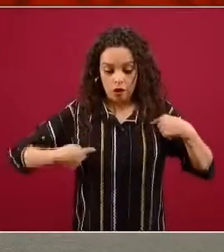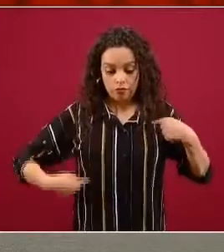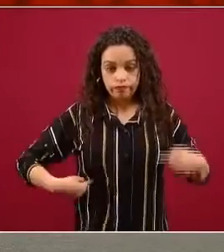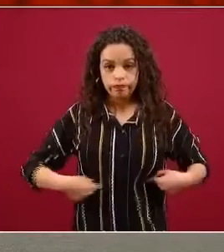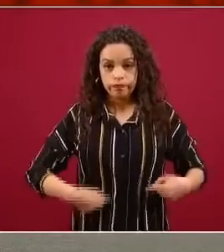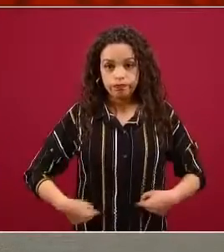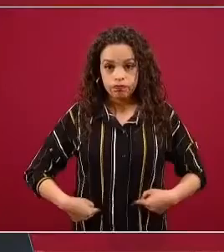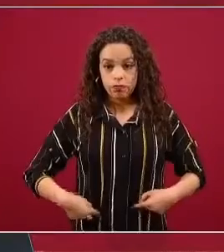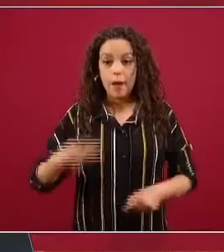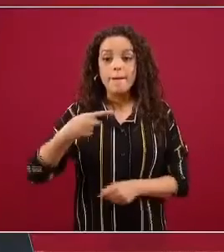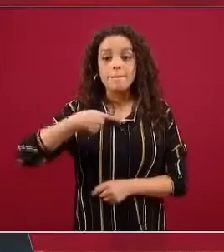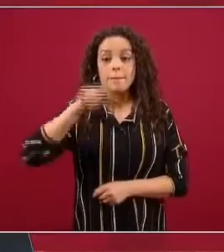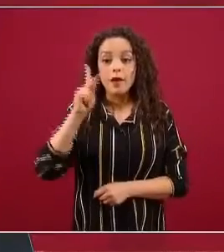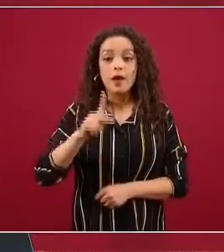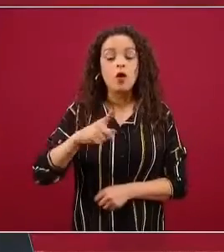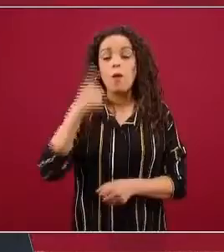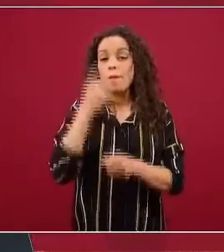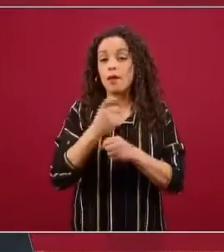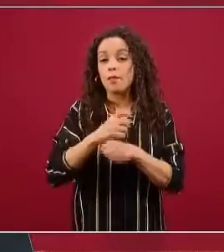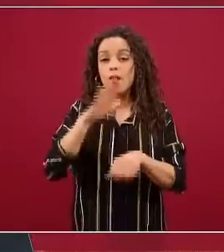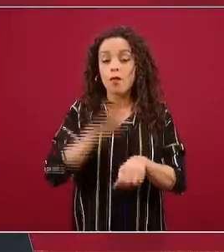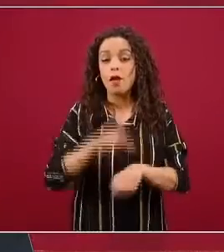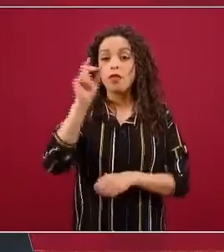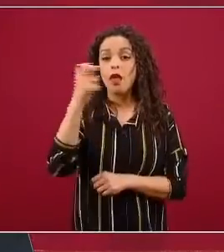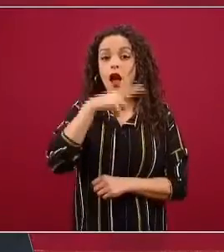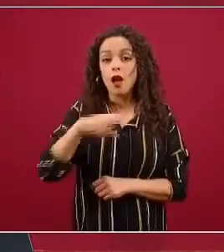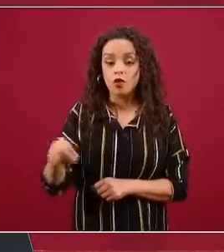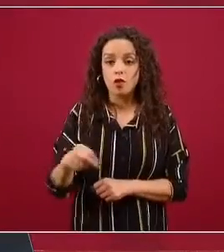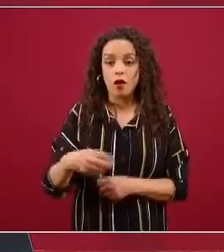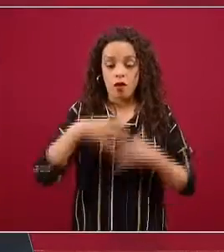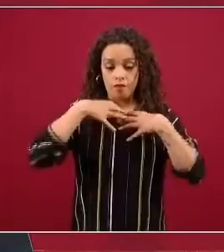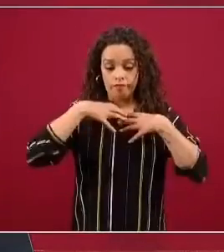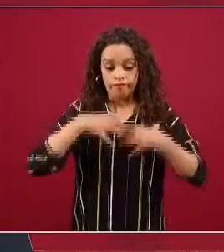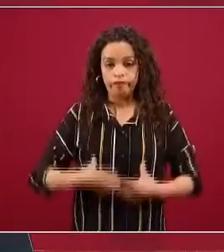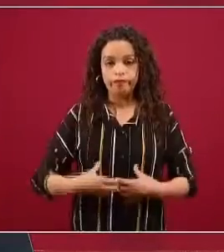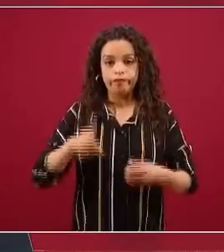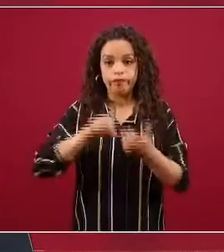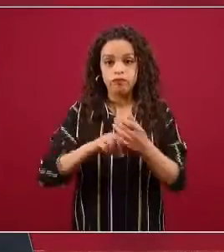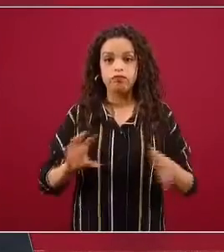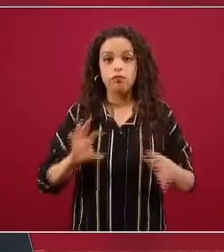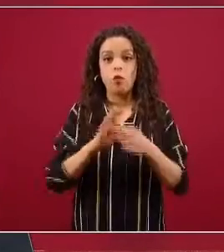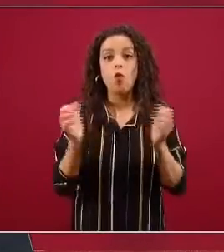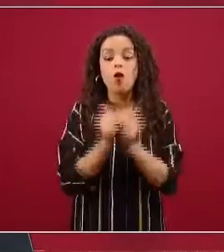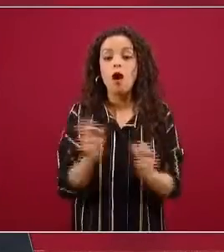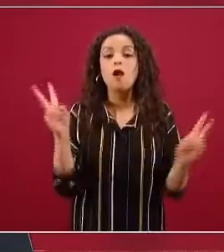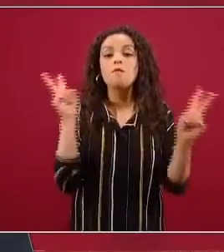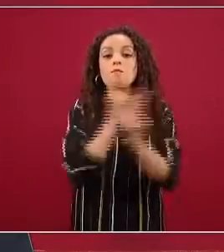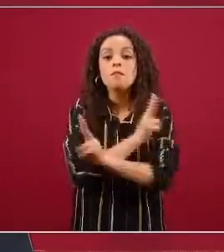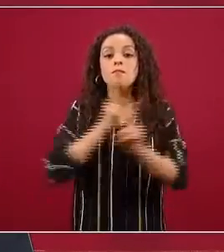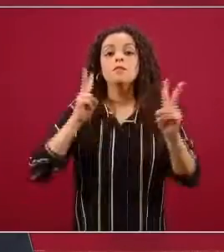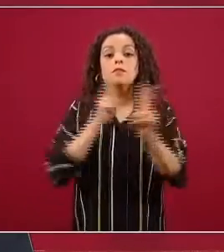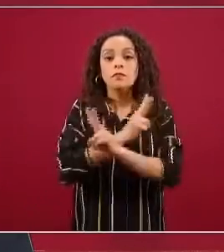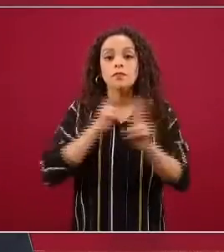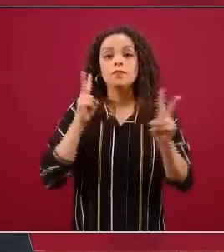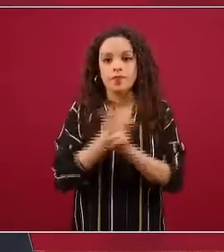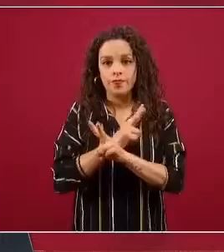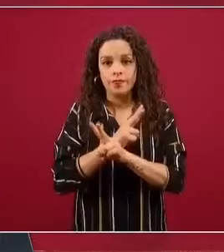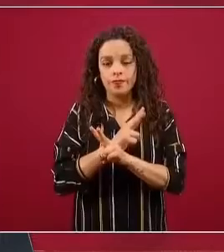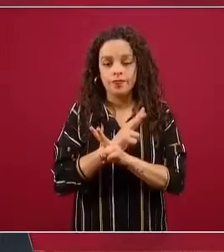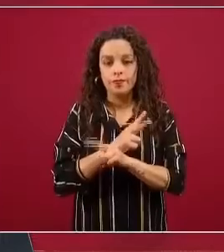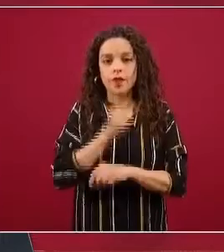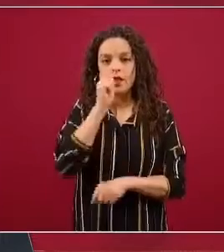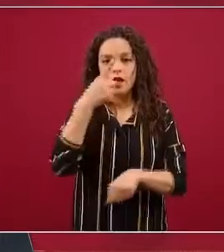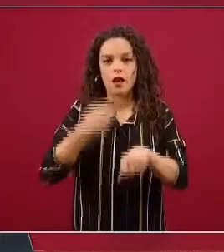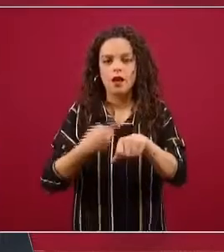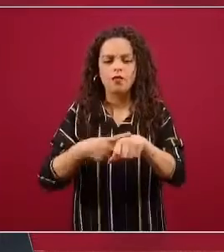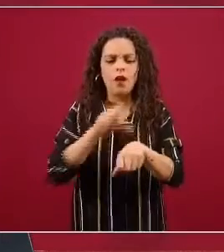primariamente daña al aparato respiratorio. Está todo un espectro de la enfermedad, desde la enfermedad leve, que se presenta con fiebre,